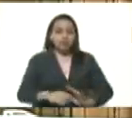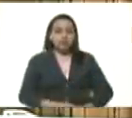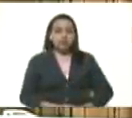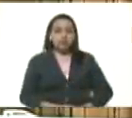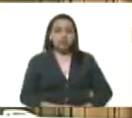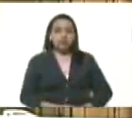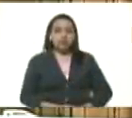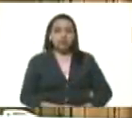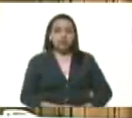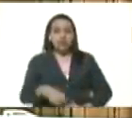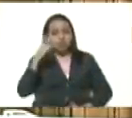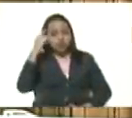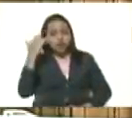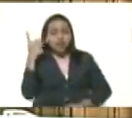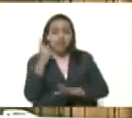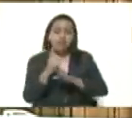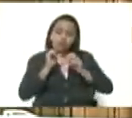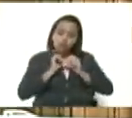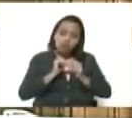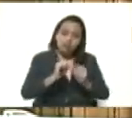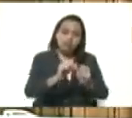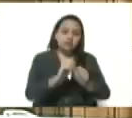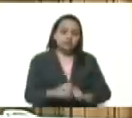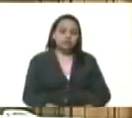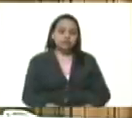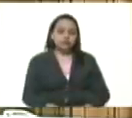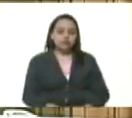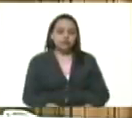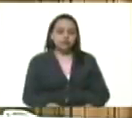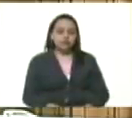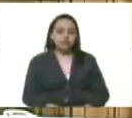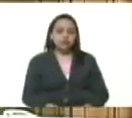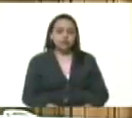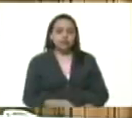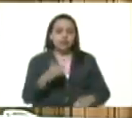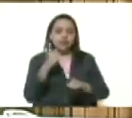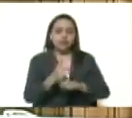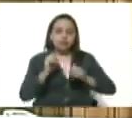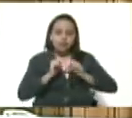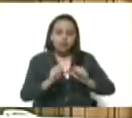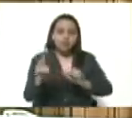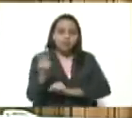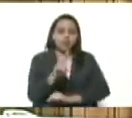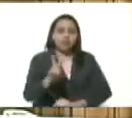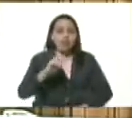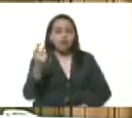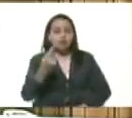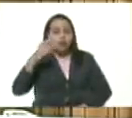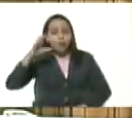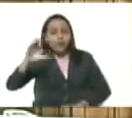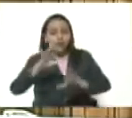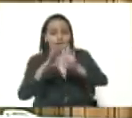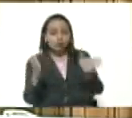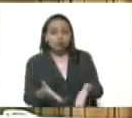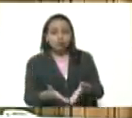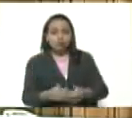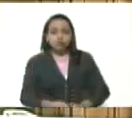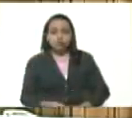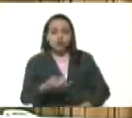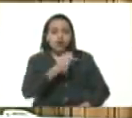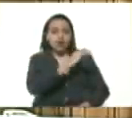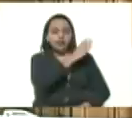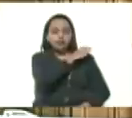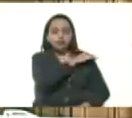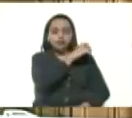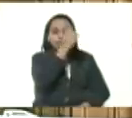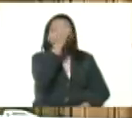ay, Dios santo, hay que sostenerlo. Tenemos que sostenerlo. En Venezuela es el único país del mundo donde todos